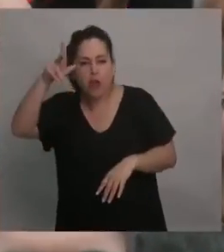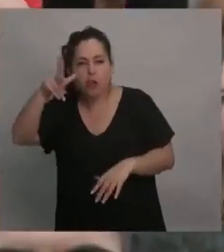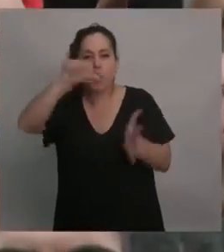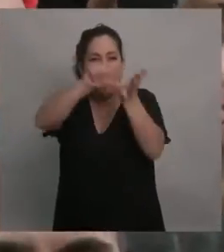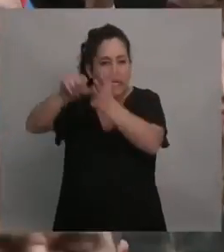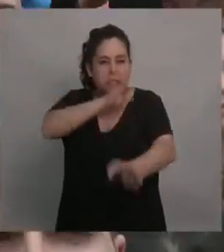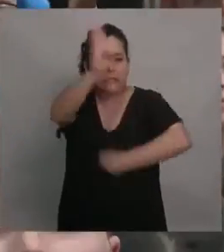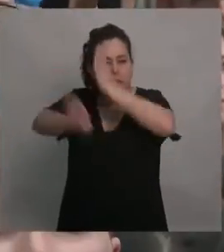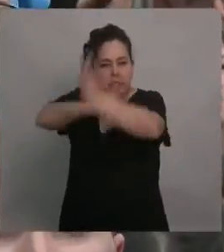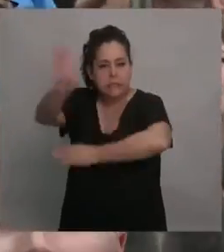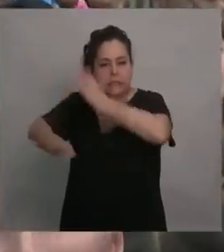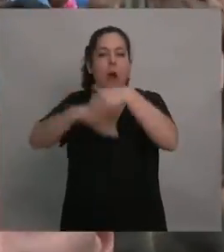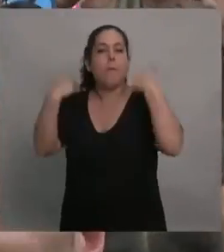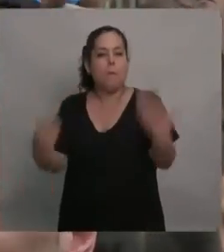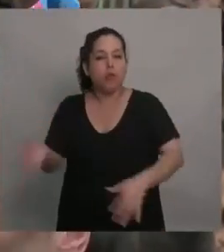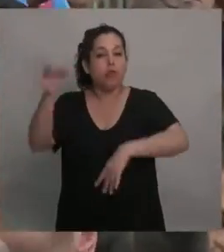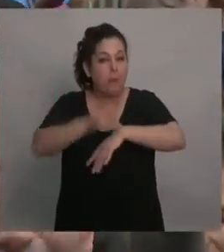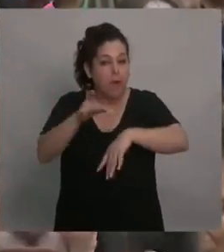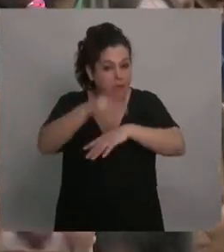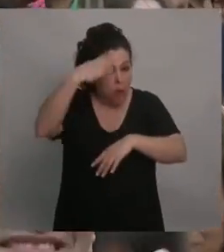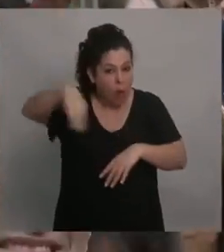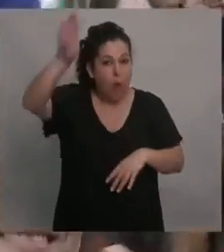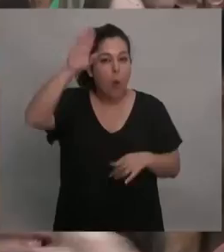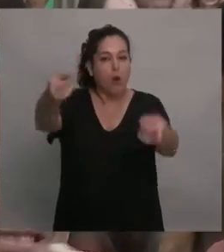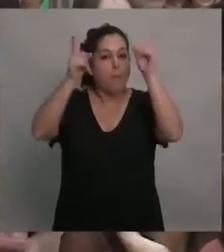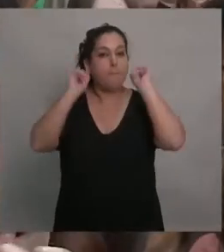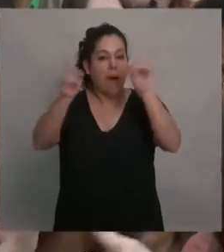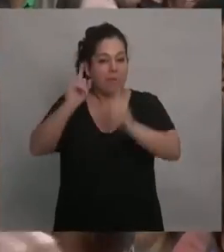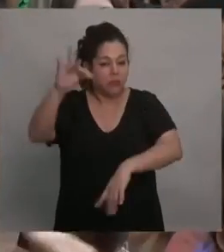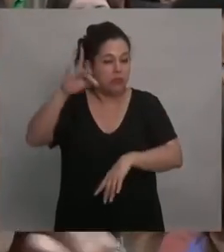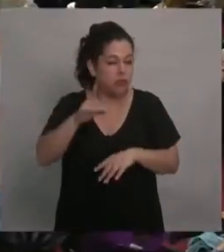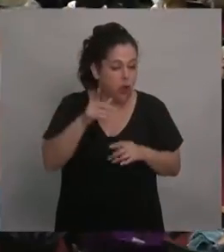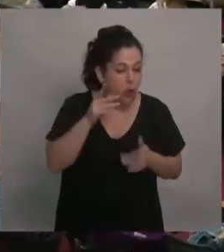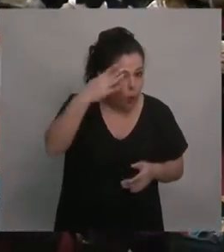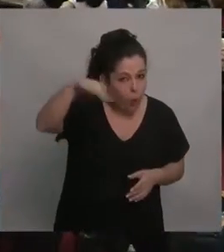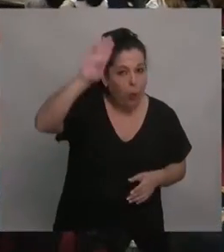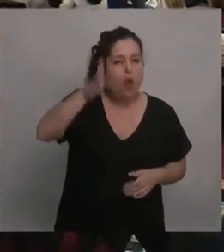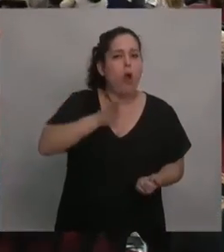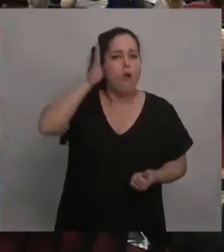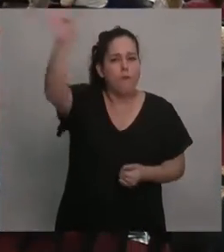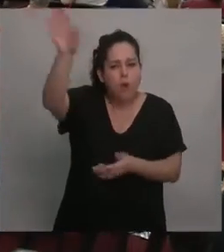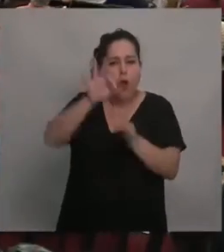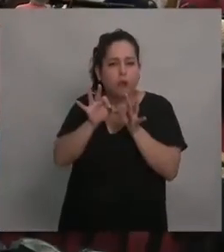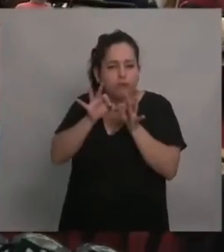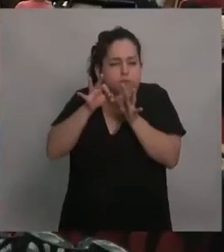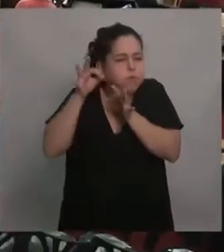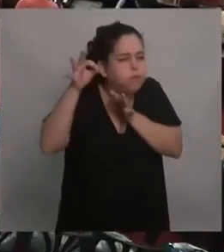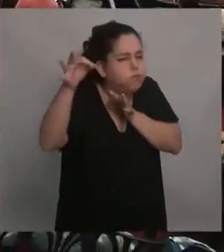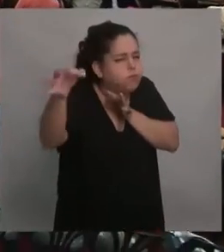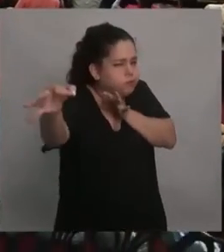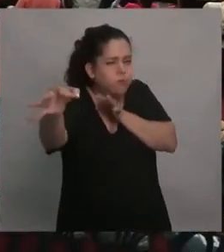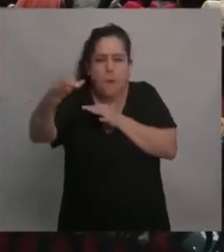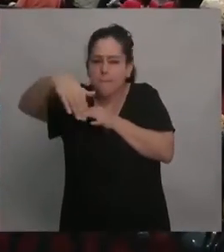países. Y por eso los médicos cubanos y los maestros han ido a los lugares más recónditos,